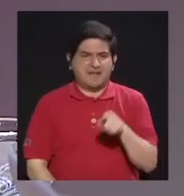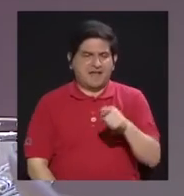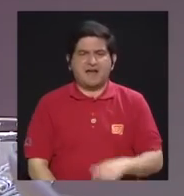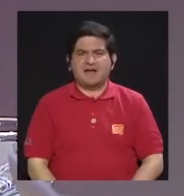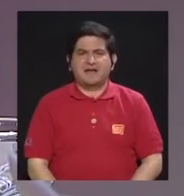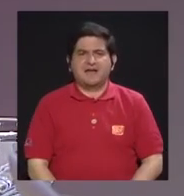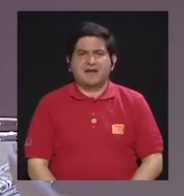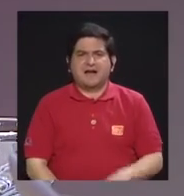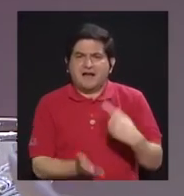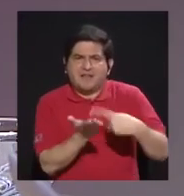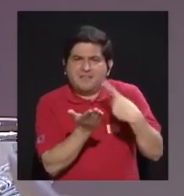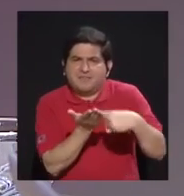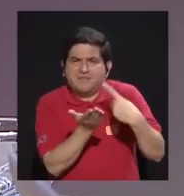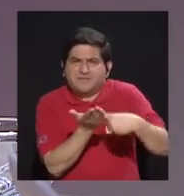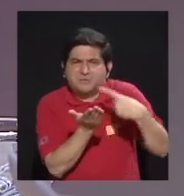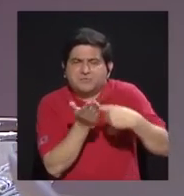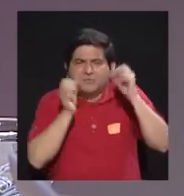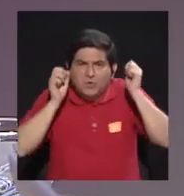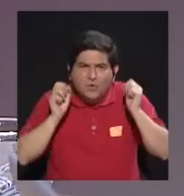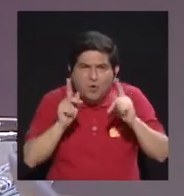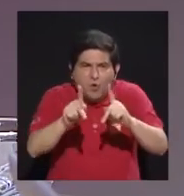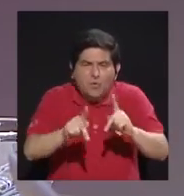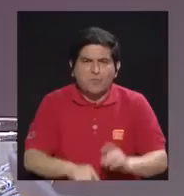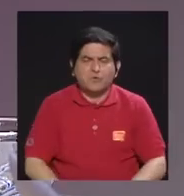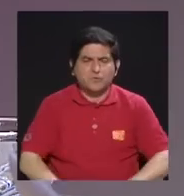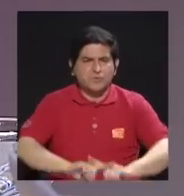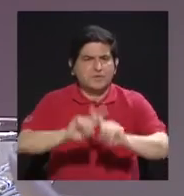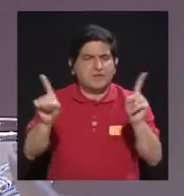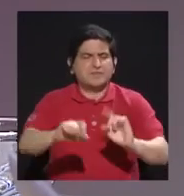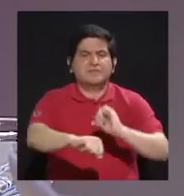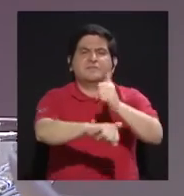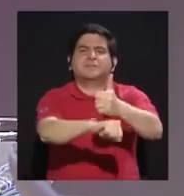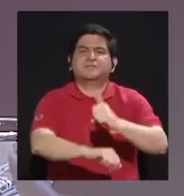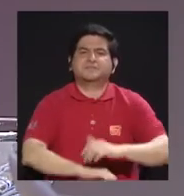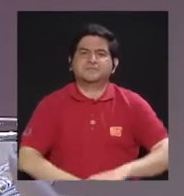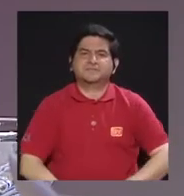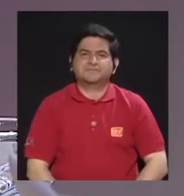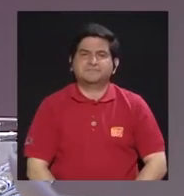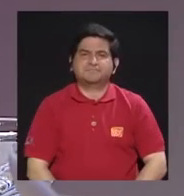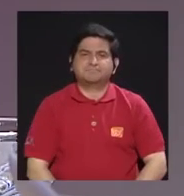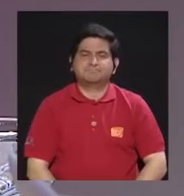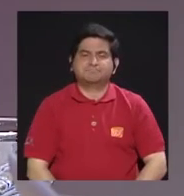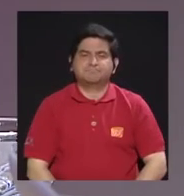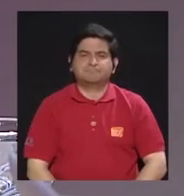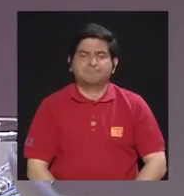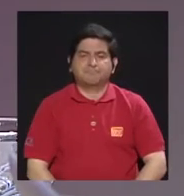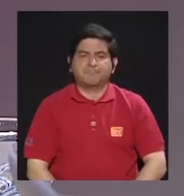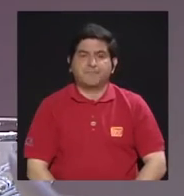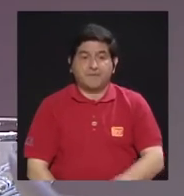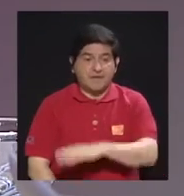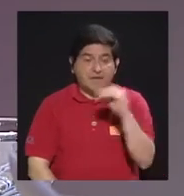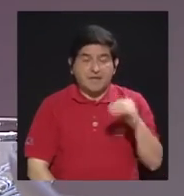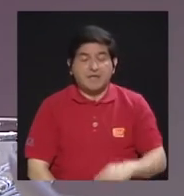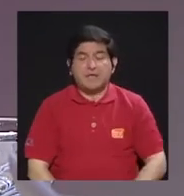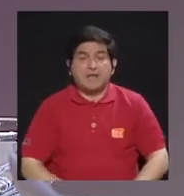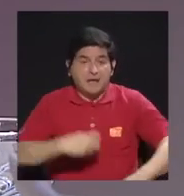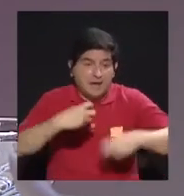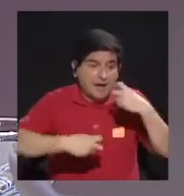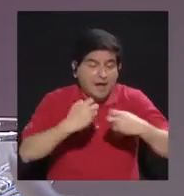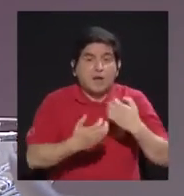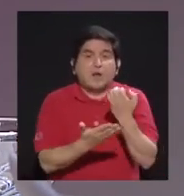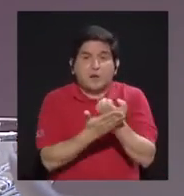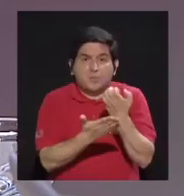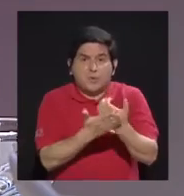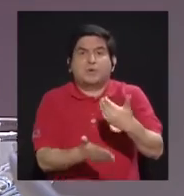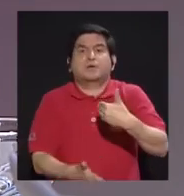tribuna que pueda marcar la diferencia. Y por otro lado, la asfixia económica también a la que